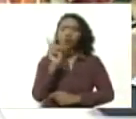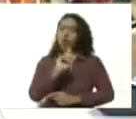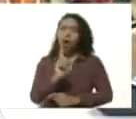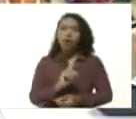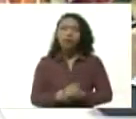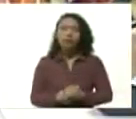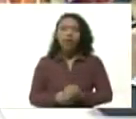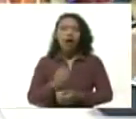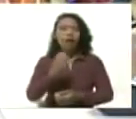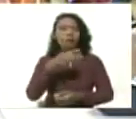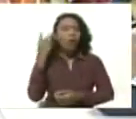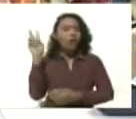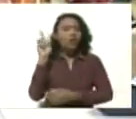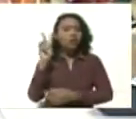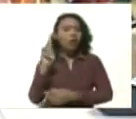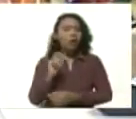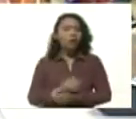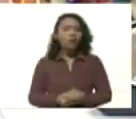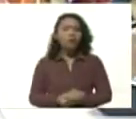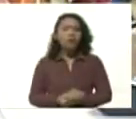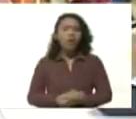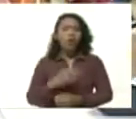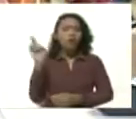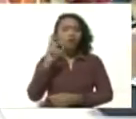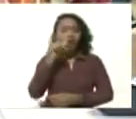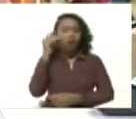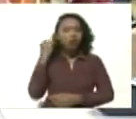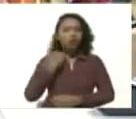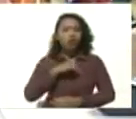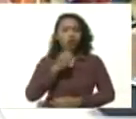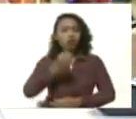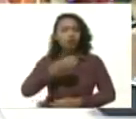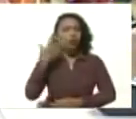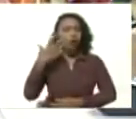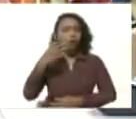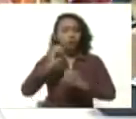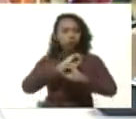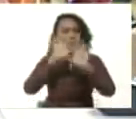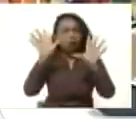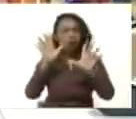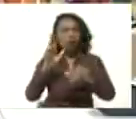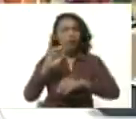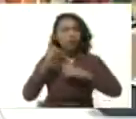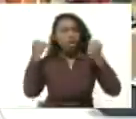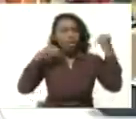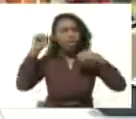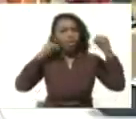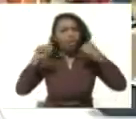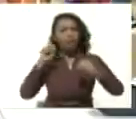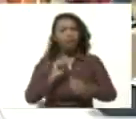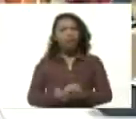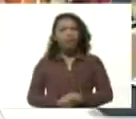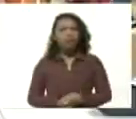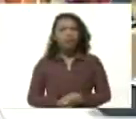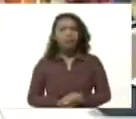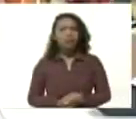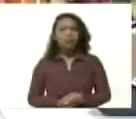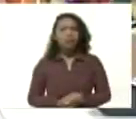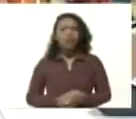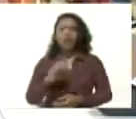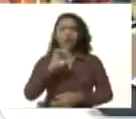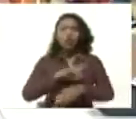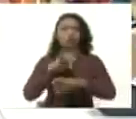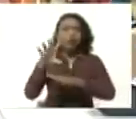la dignidad de Venezuela, los venezolanos somos dignos, certeros, rebeldes, no se